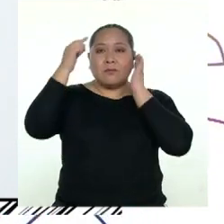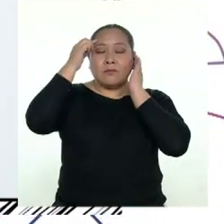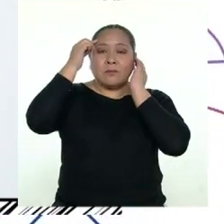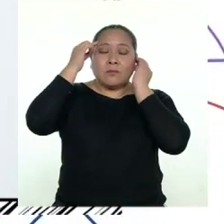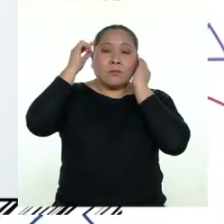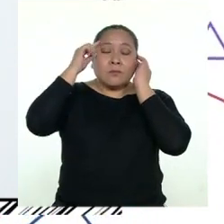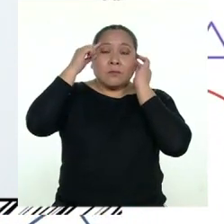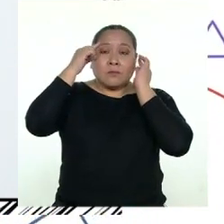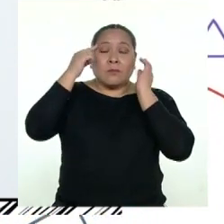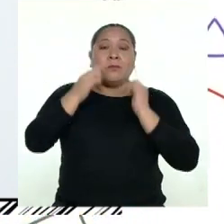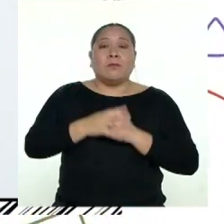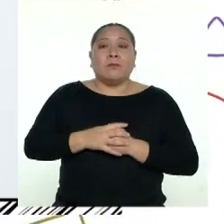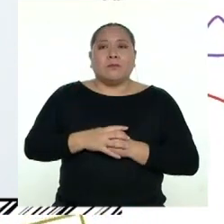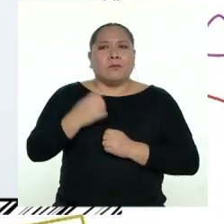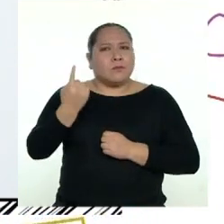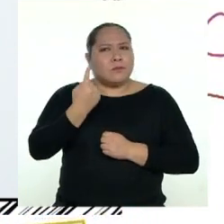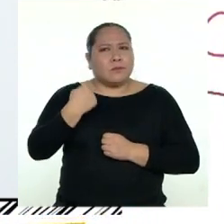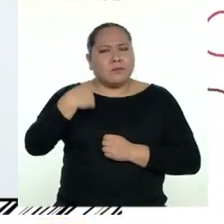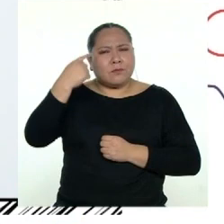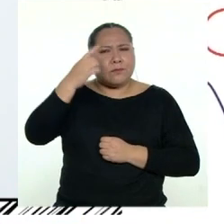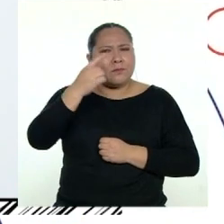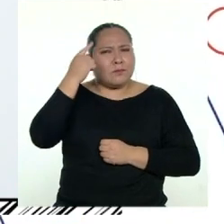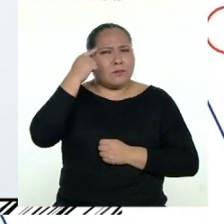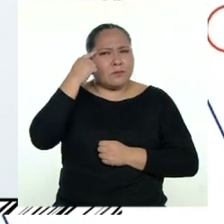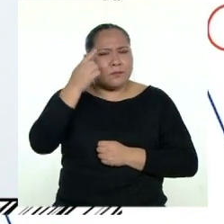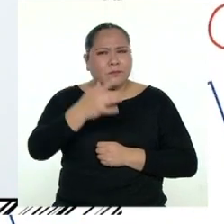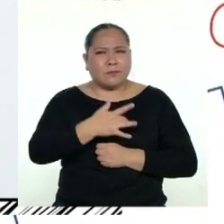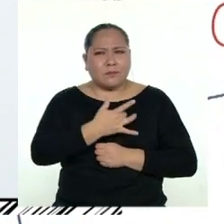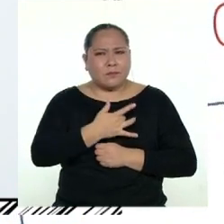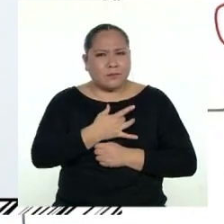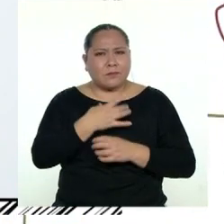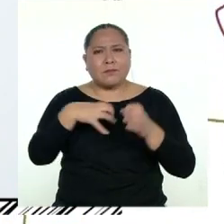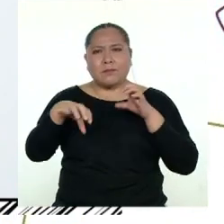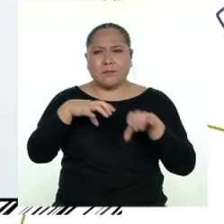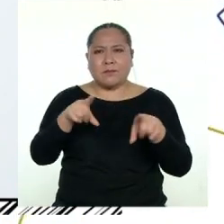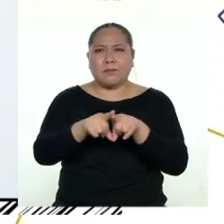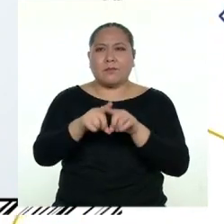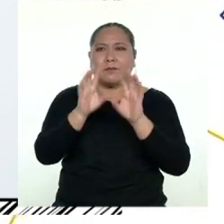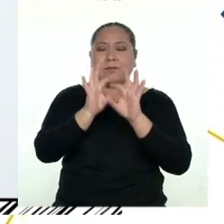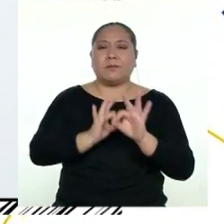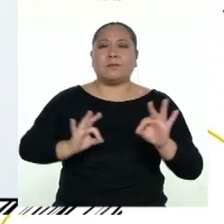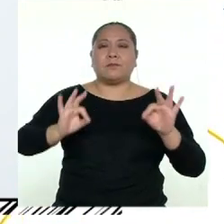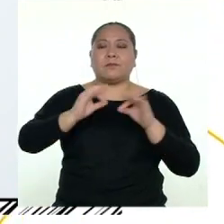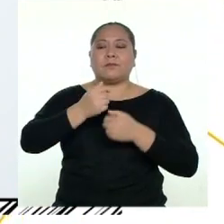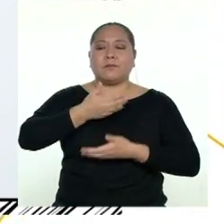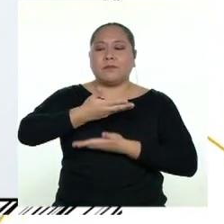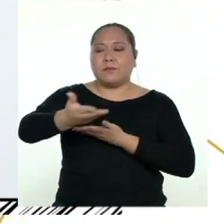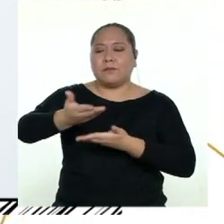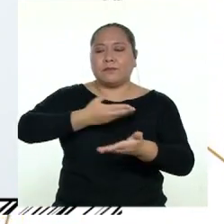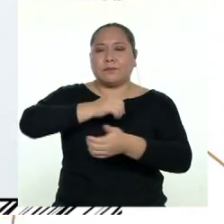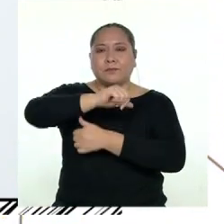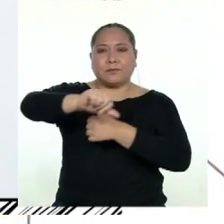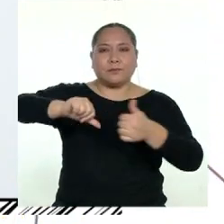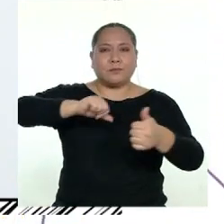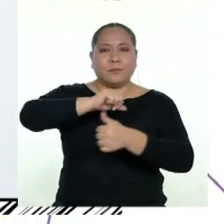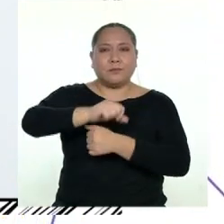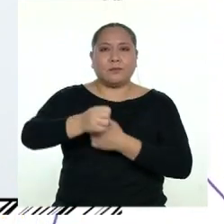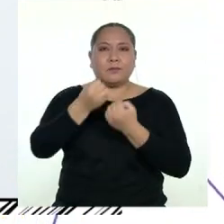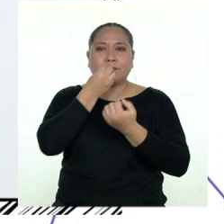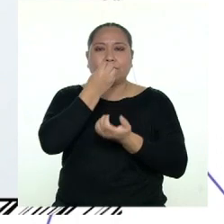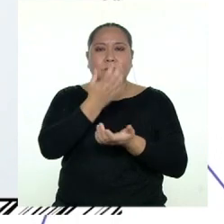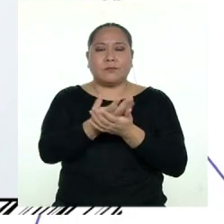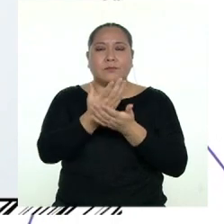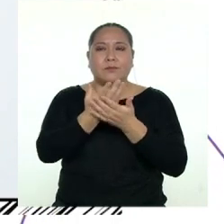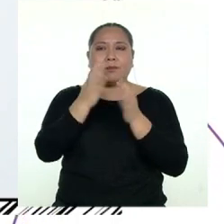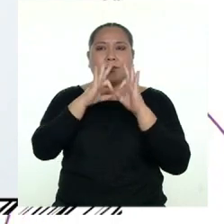lo que sentimos, pensamos o hacemos. Es importante una convivencia armoniosa en la familia, que